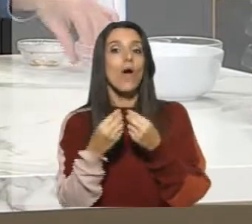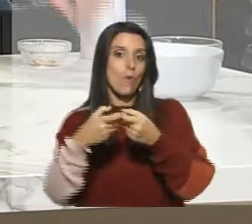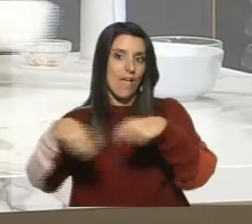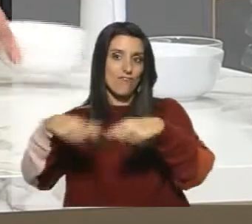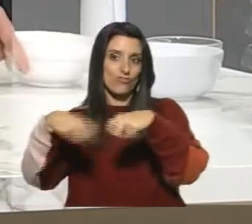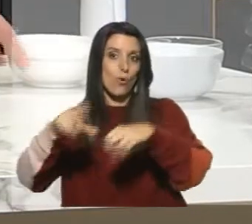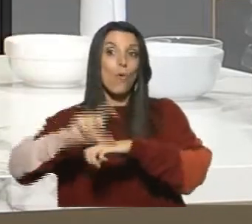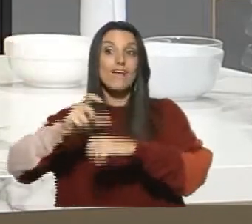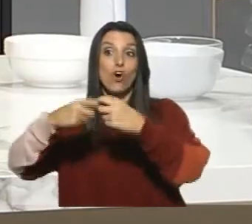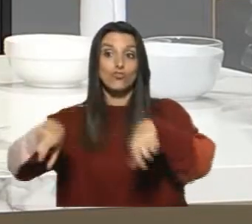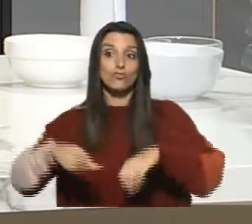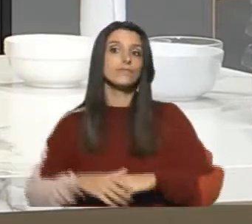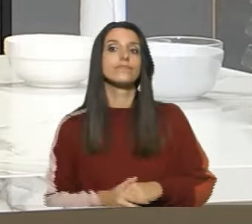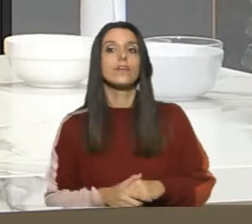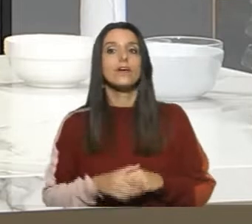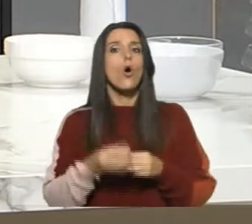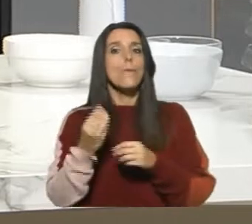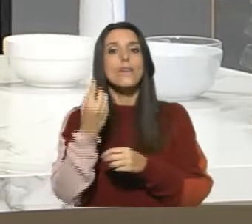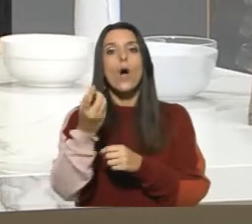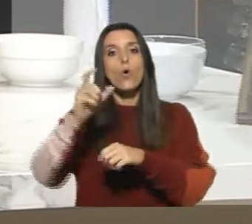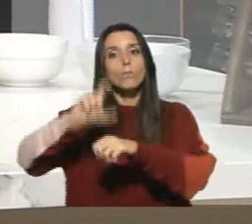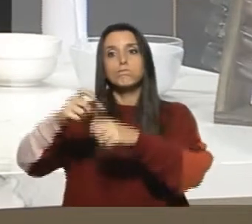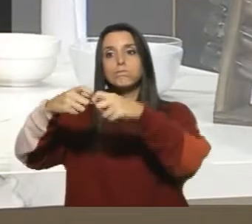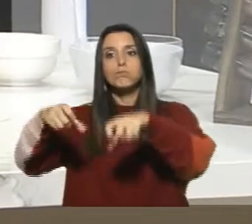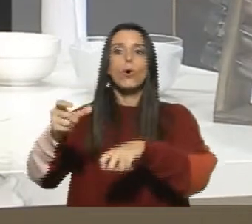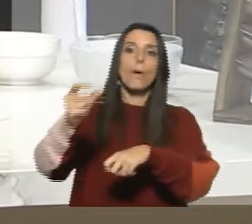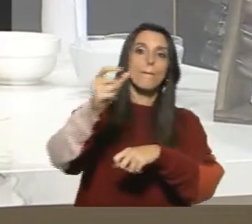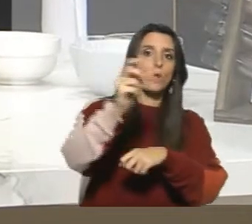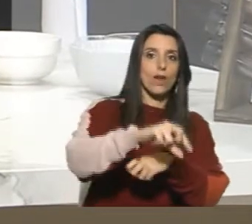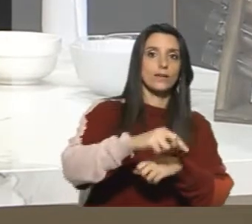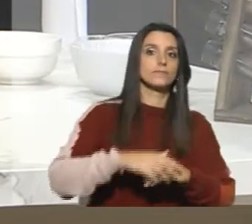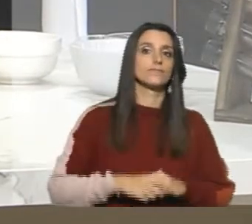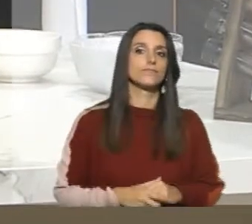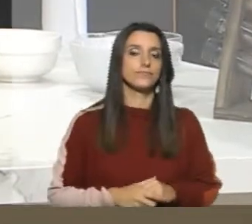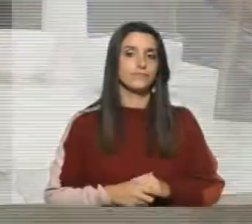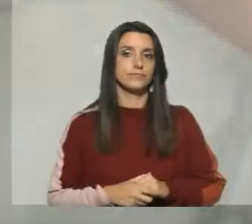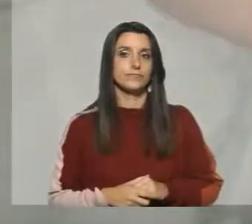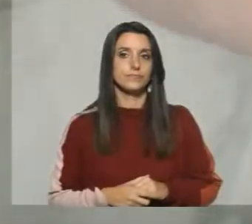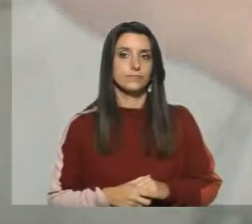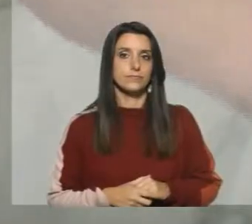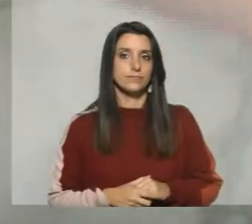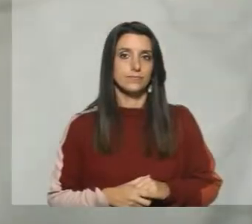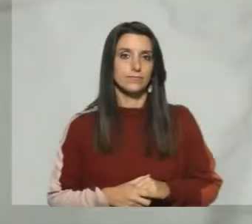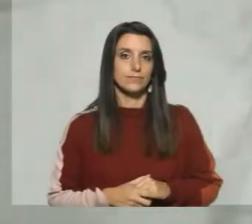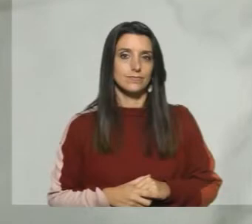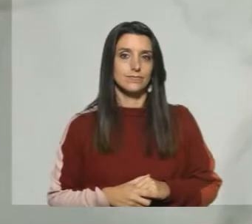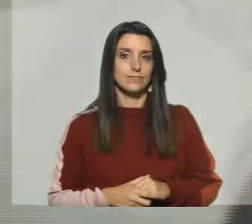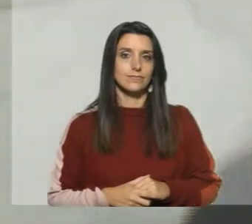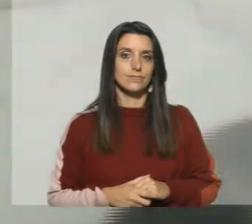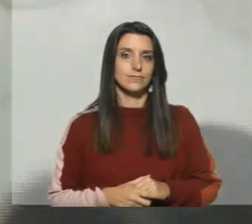huevos. Lo vas a ir agregando de a uno, como decimos siempre. Ahí. Muy